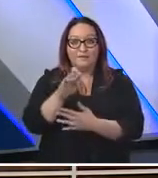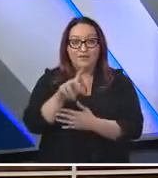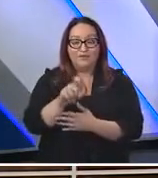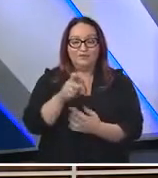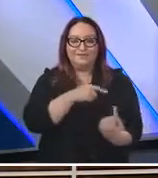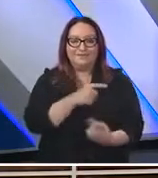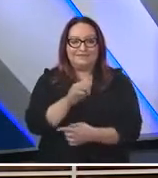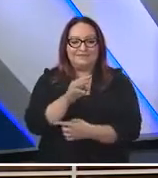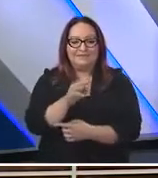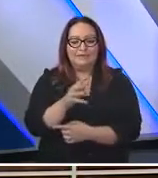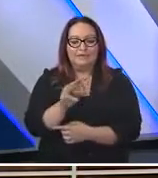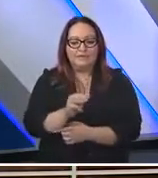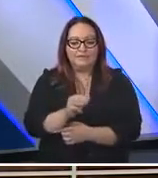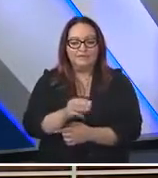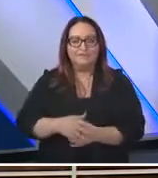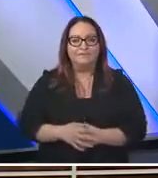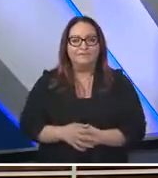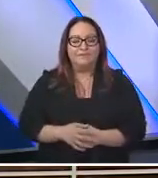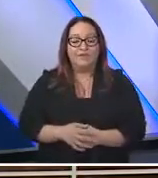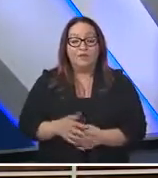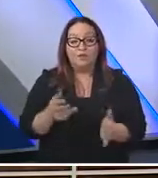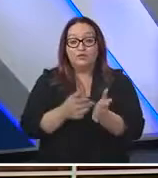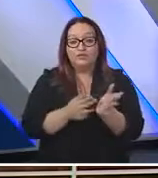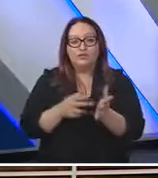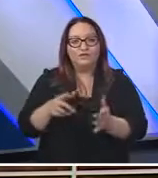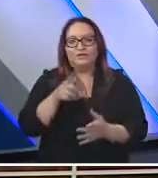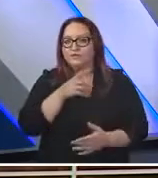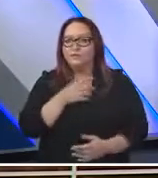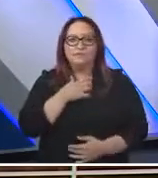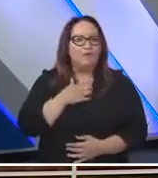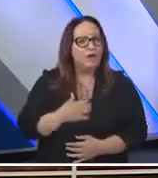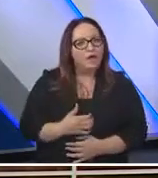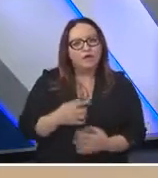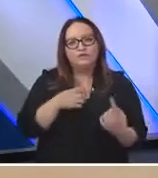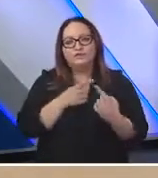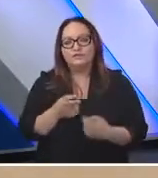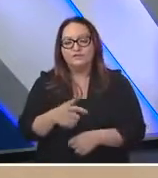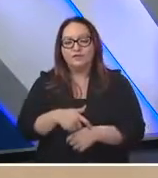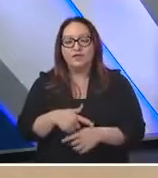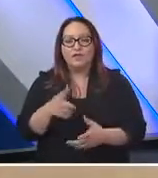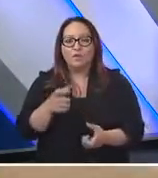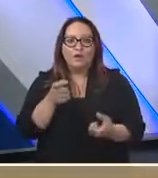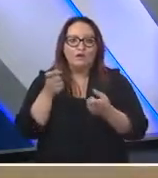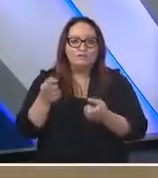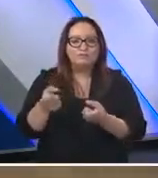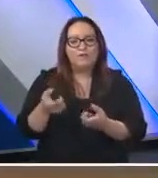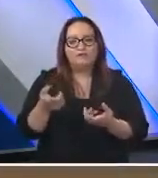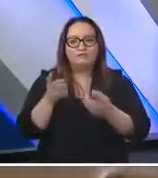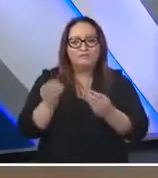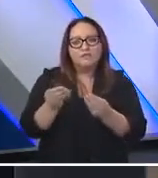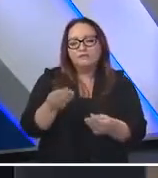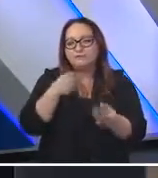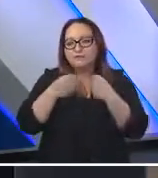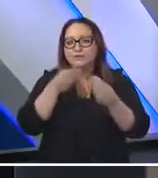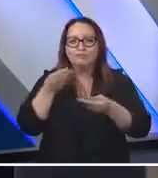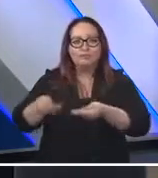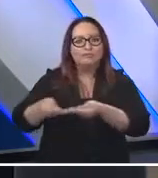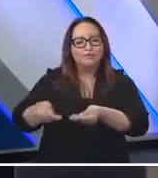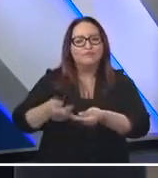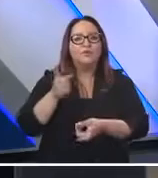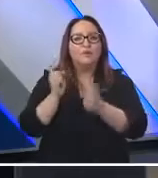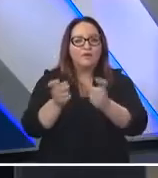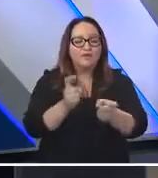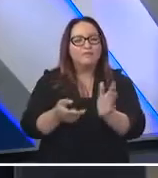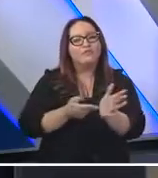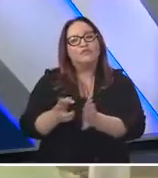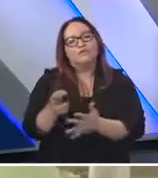de que ningún niño pasa hambre durante esta pandemia de coronavirus nuestro objetivo es alimentar a esos niños que tenemos así que vamos a distribuirlos y hacer que se